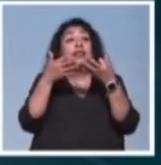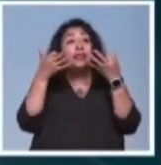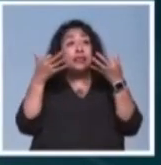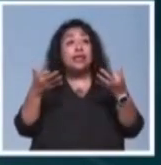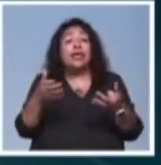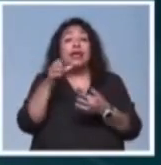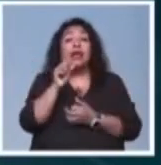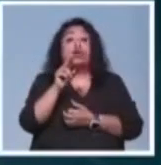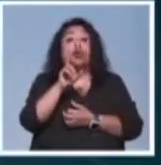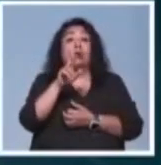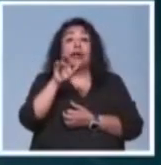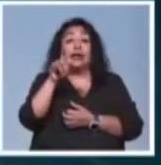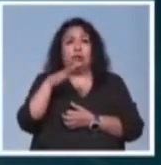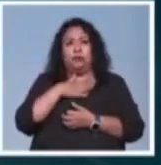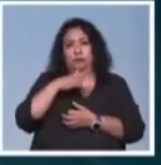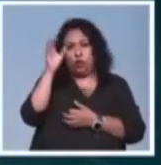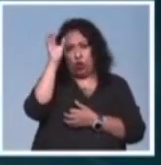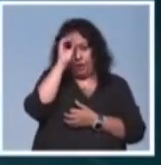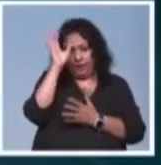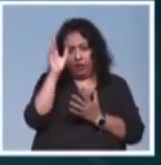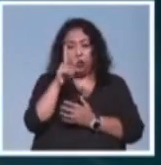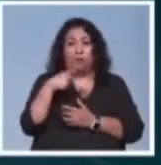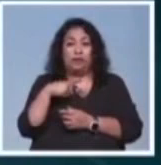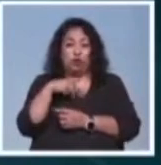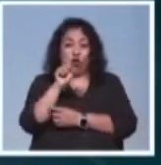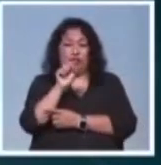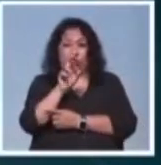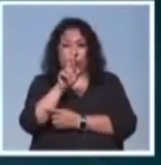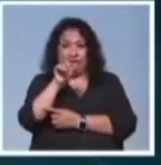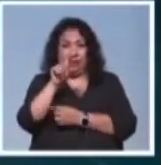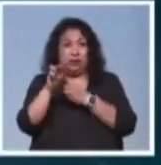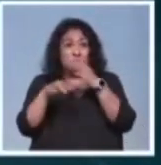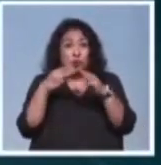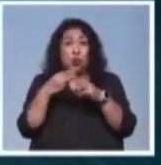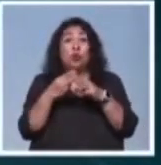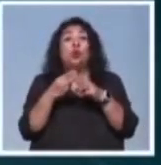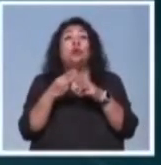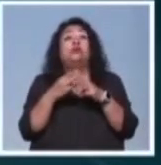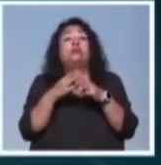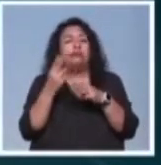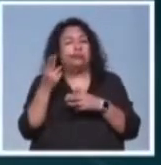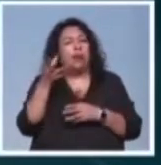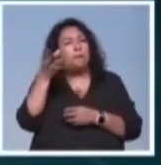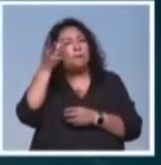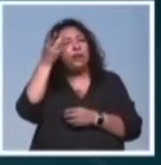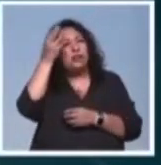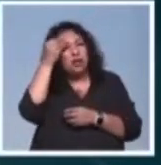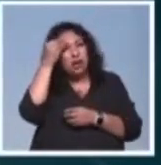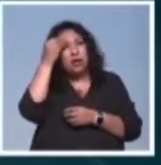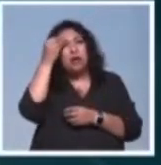tierra surrealista. Me parece que los surrealistas del mundo tienen que